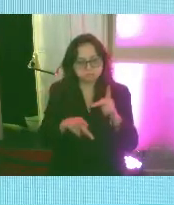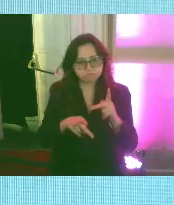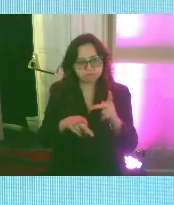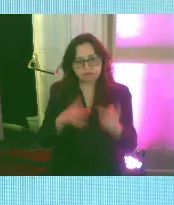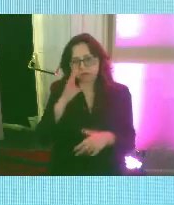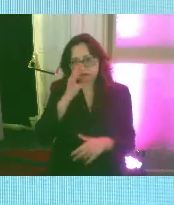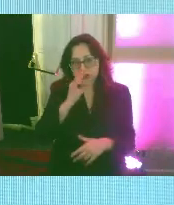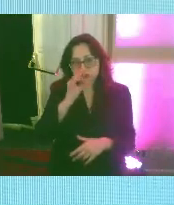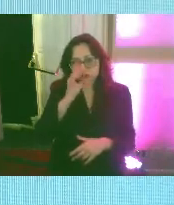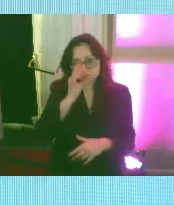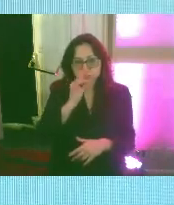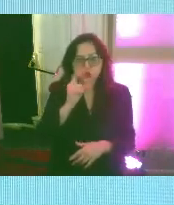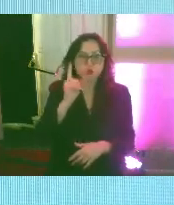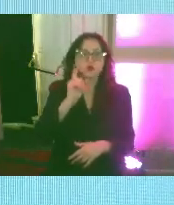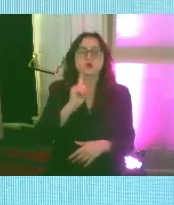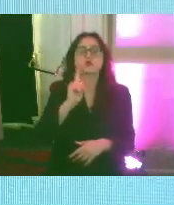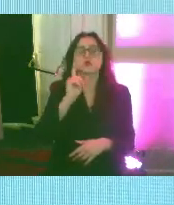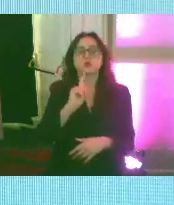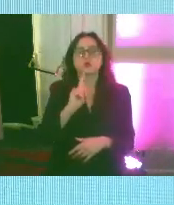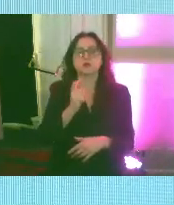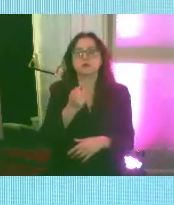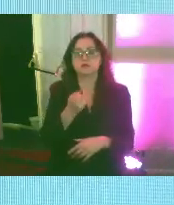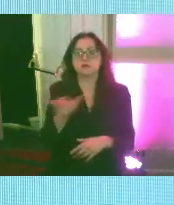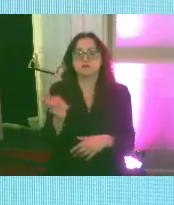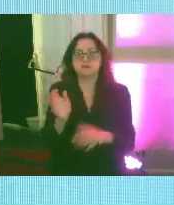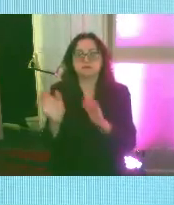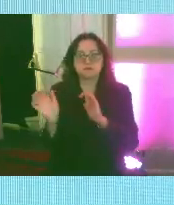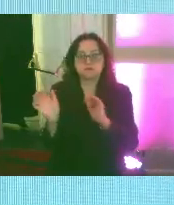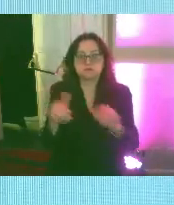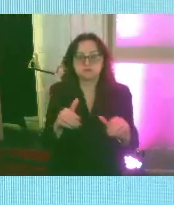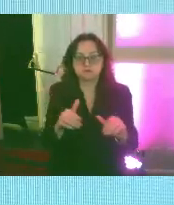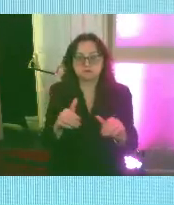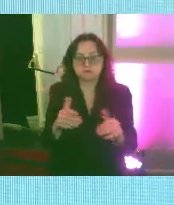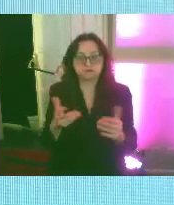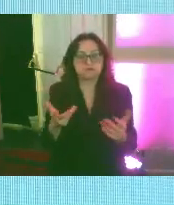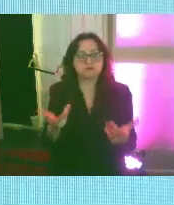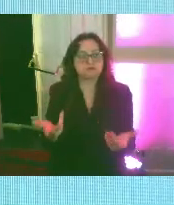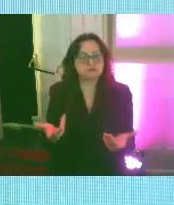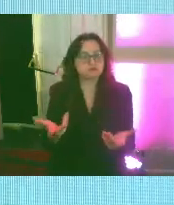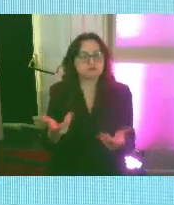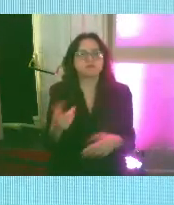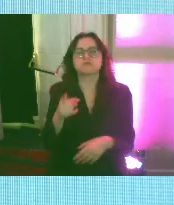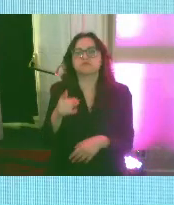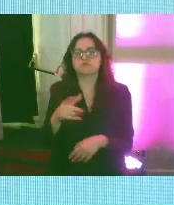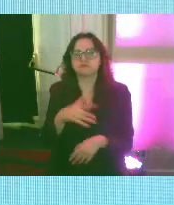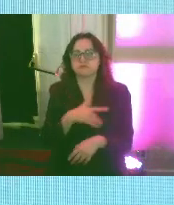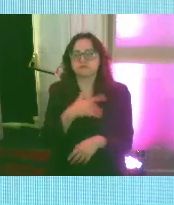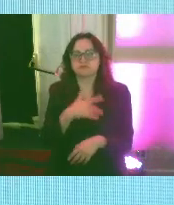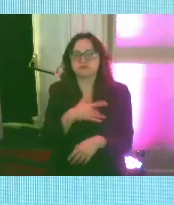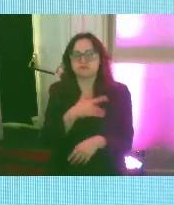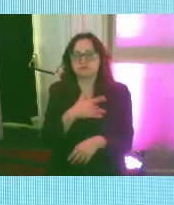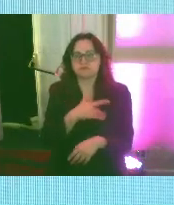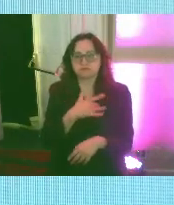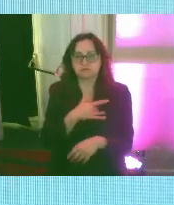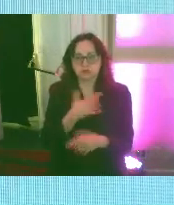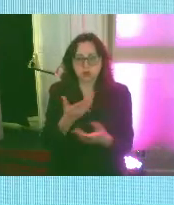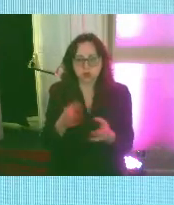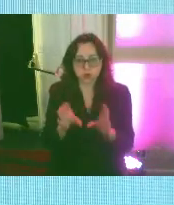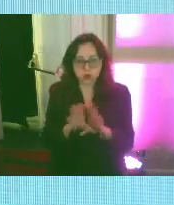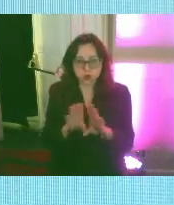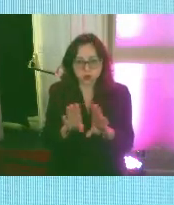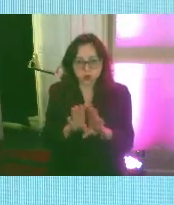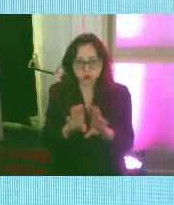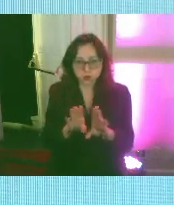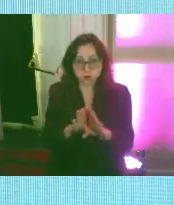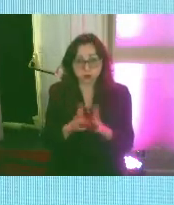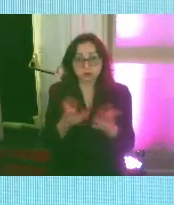reinserten al mercado laboral. Vaya, en tu experiencia, ¿cuáles son o cuáles han sido, ahora que tendremos elecciones